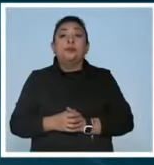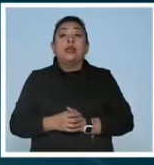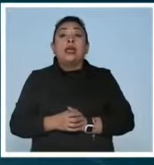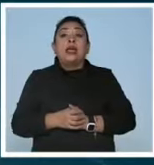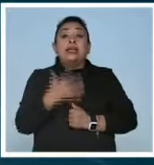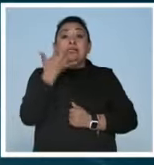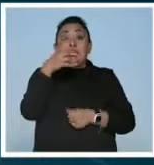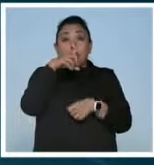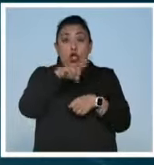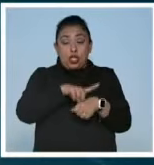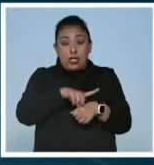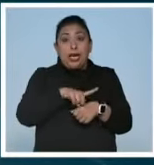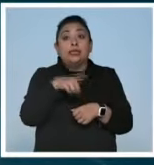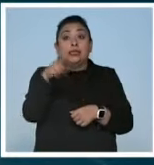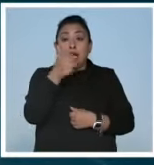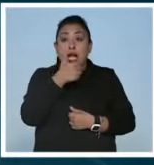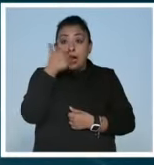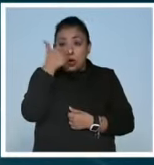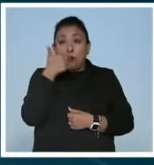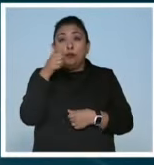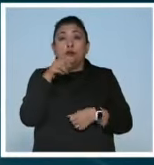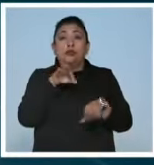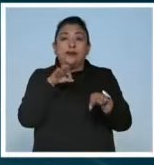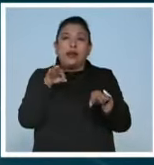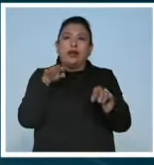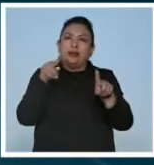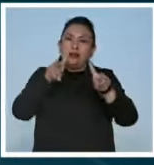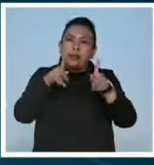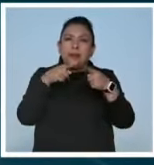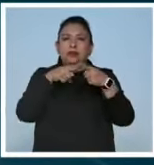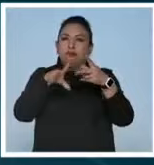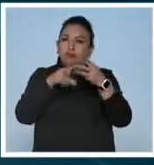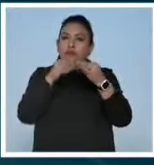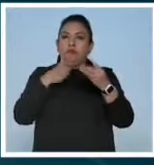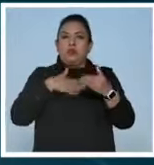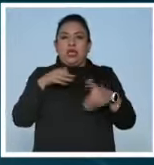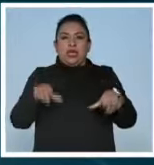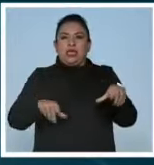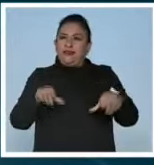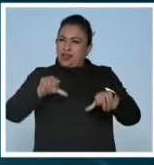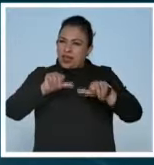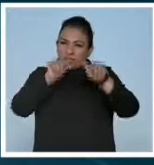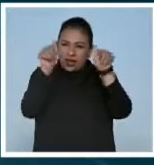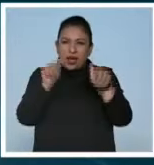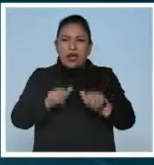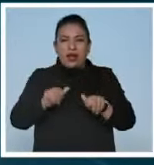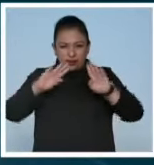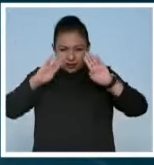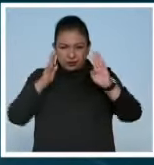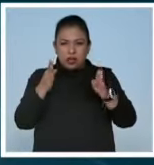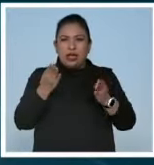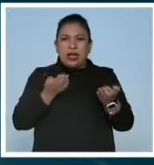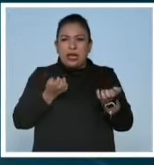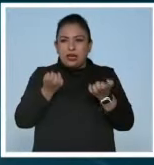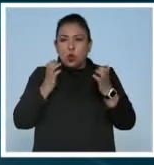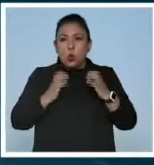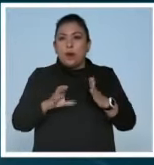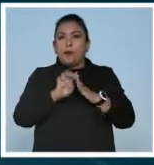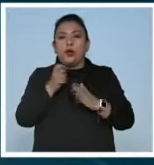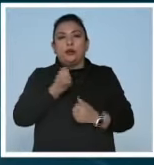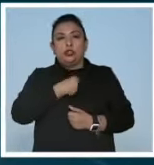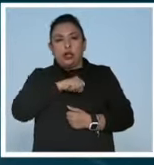Durante 5 días, los estudiantes trabajarán aspectos que complementan su actividad estrictamente artística y atlética, como su